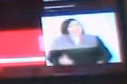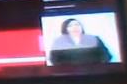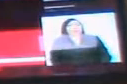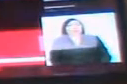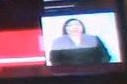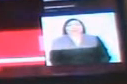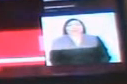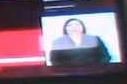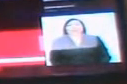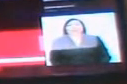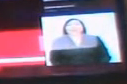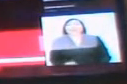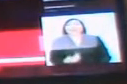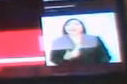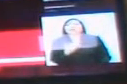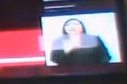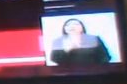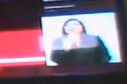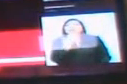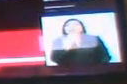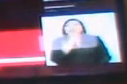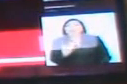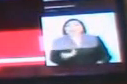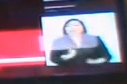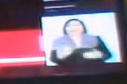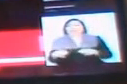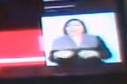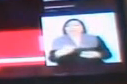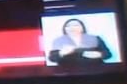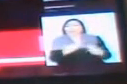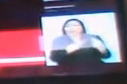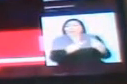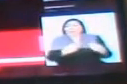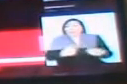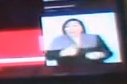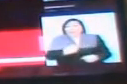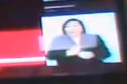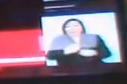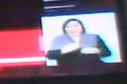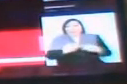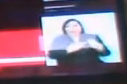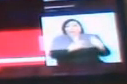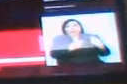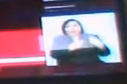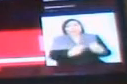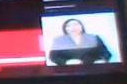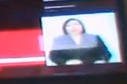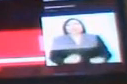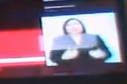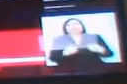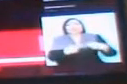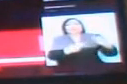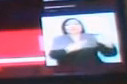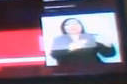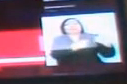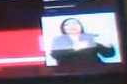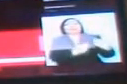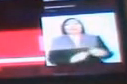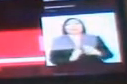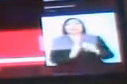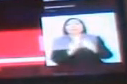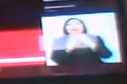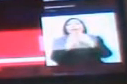sobre todo quienes detentamos cargos públicos, tenemos la obligación de